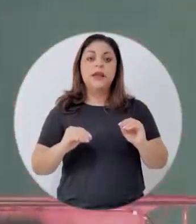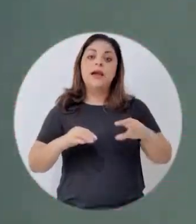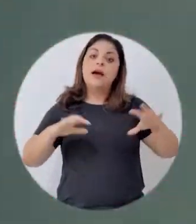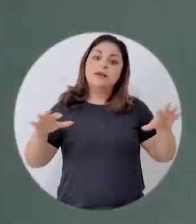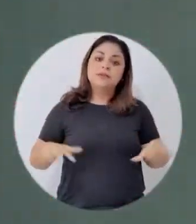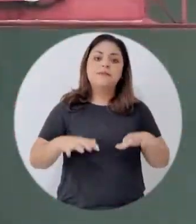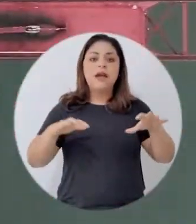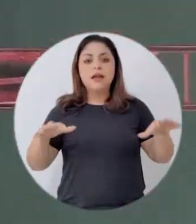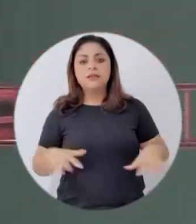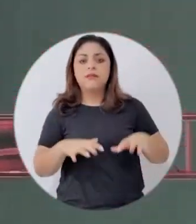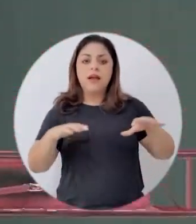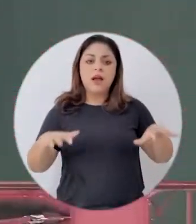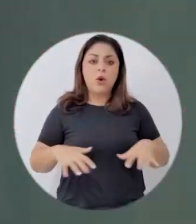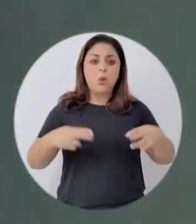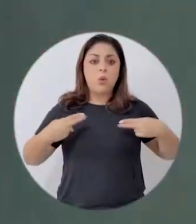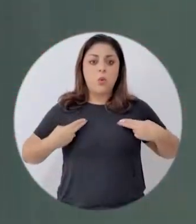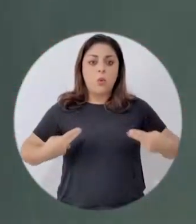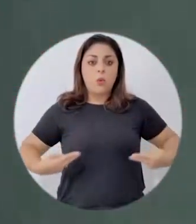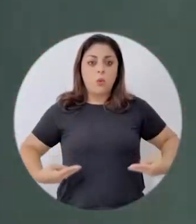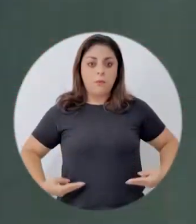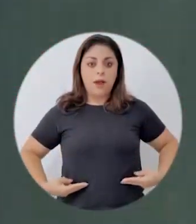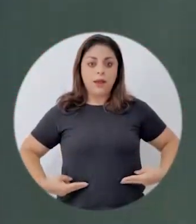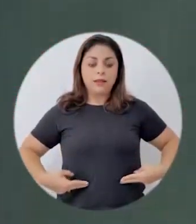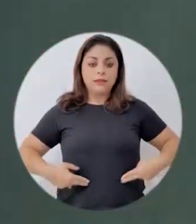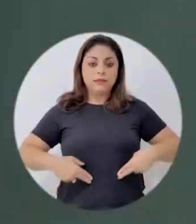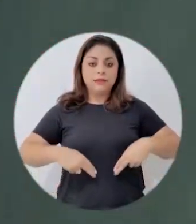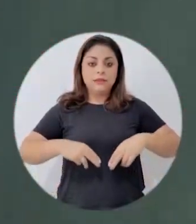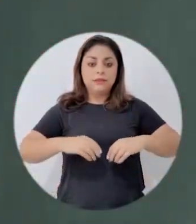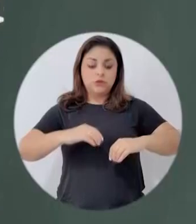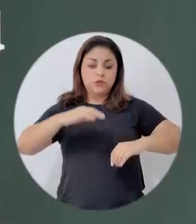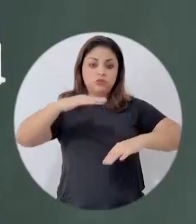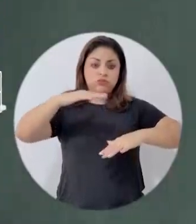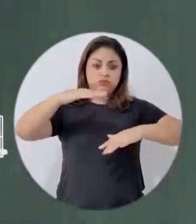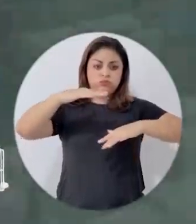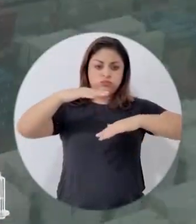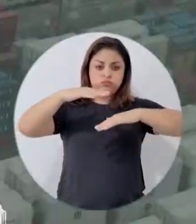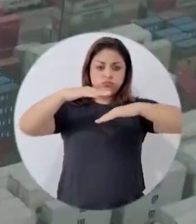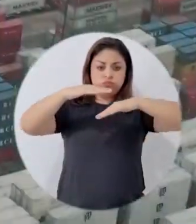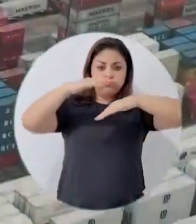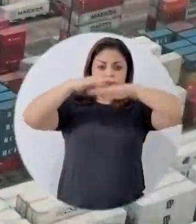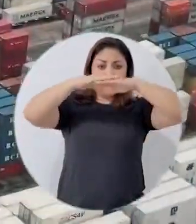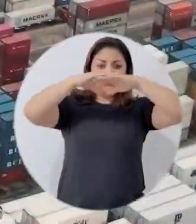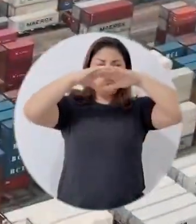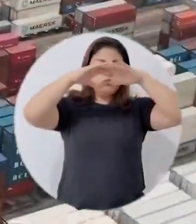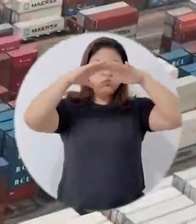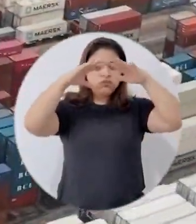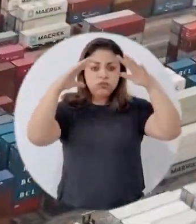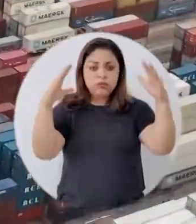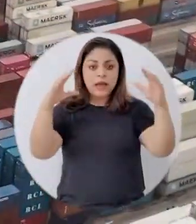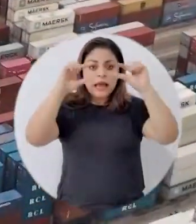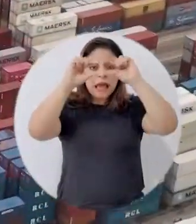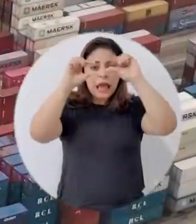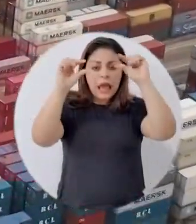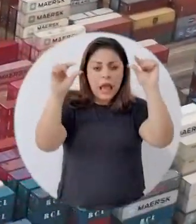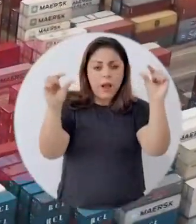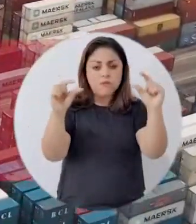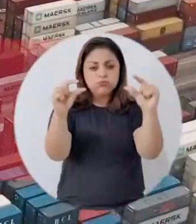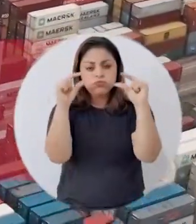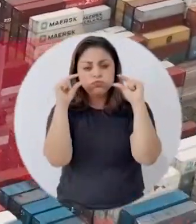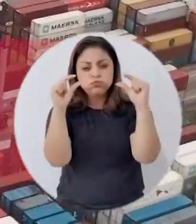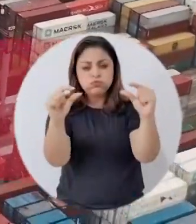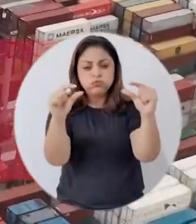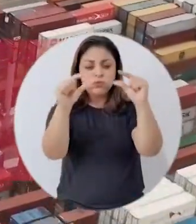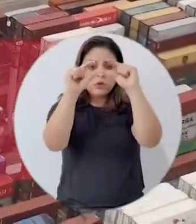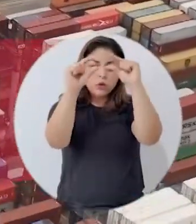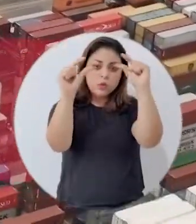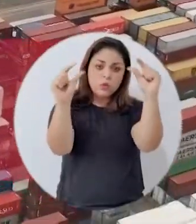humanas, se va generando una capa más gruesa alrededor de la Tierra. Y lo que hace es que esa temperatura no pueda salir. Y son